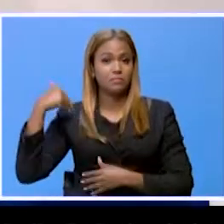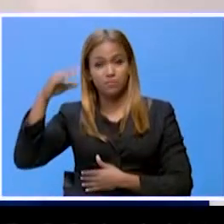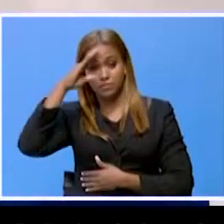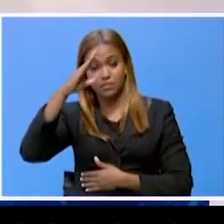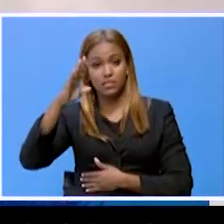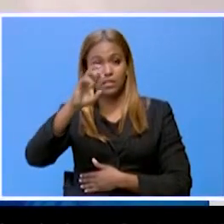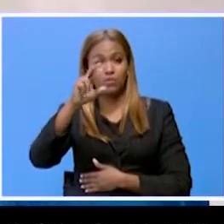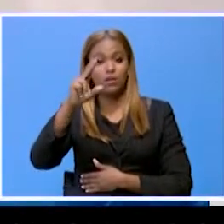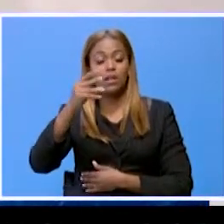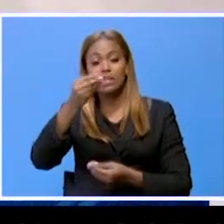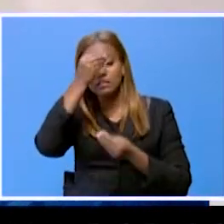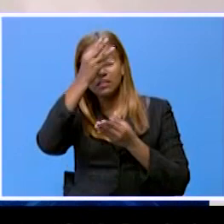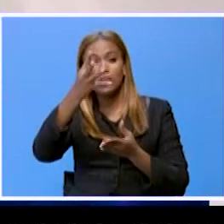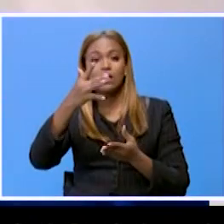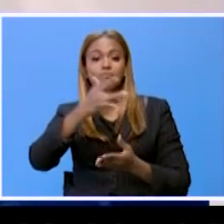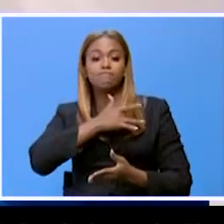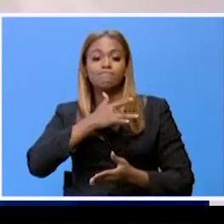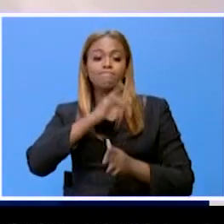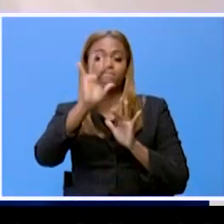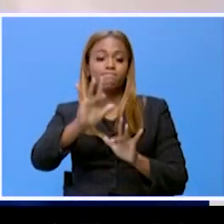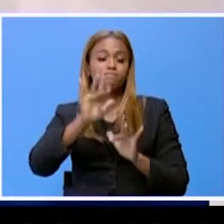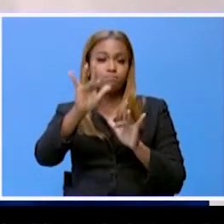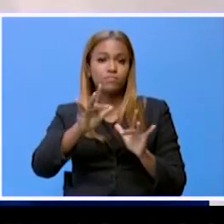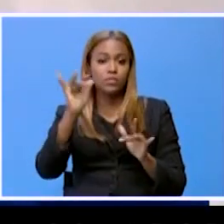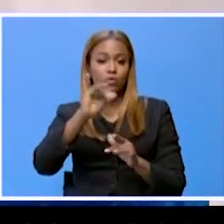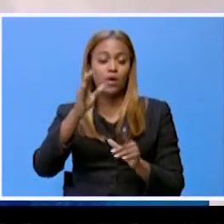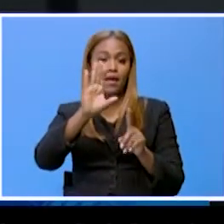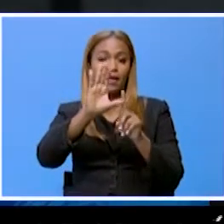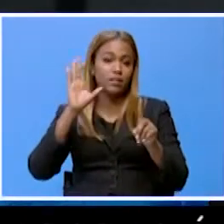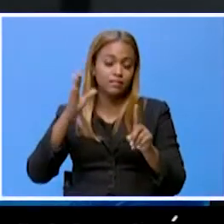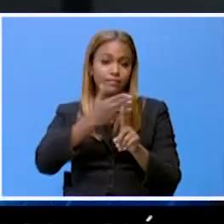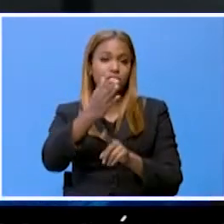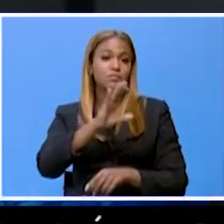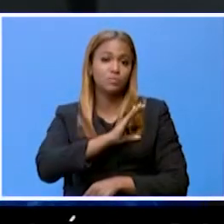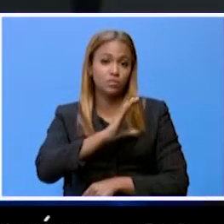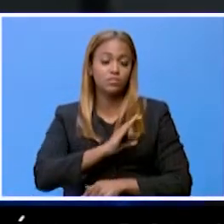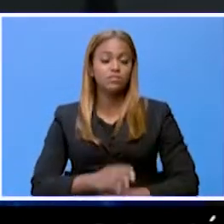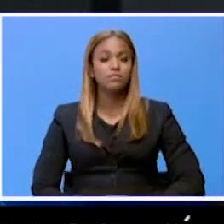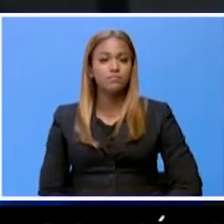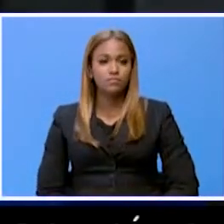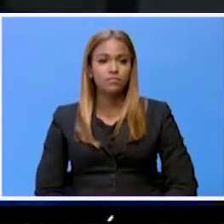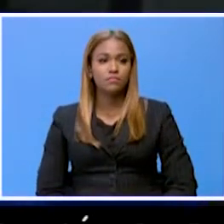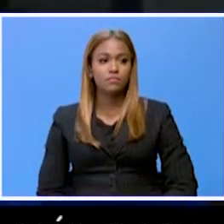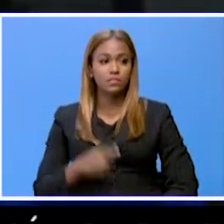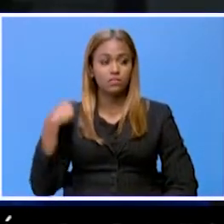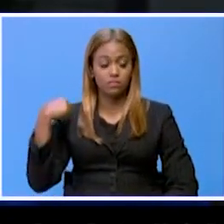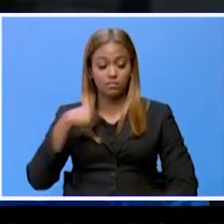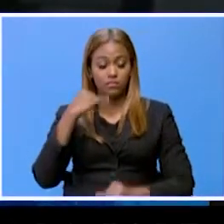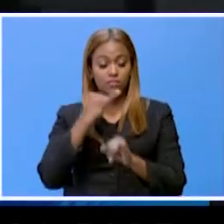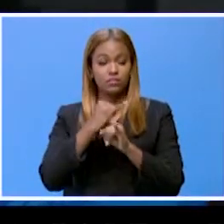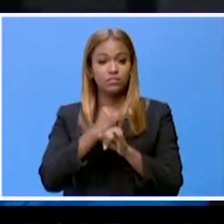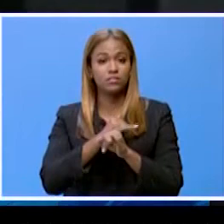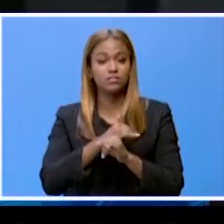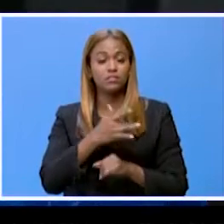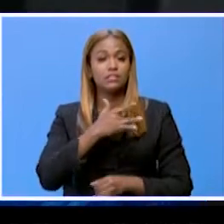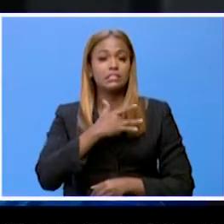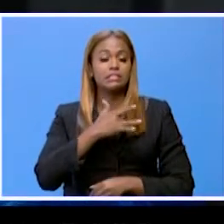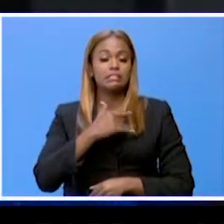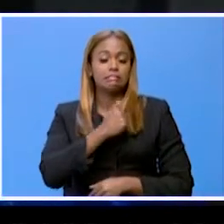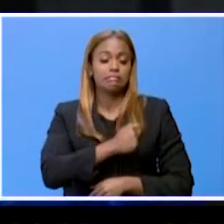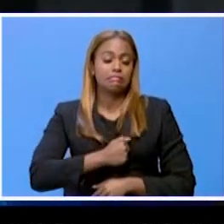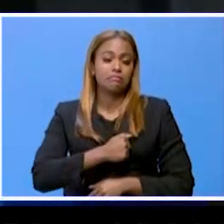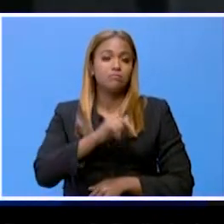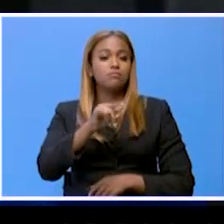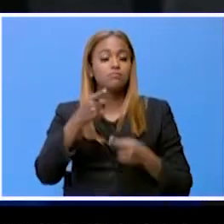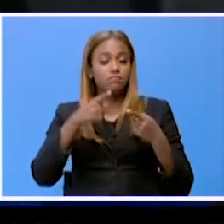sus condolencias y destituyó varios oficiales de la institución. Nuestra institución lamenta profundamente el